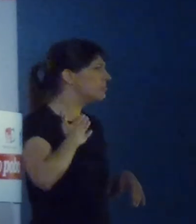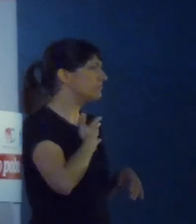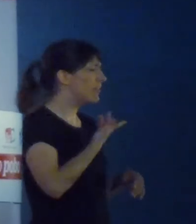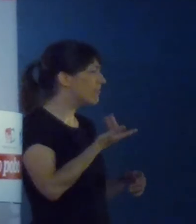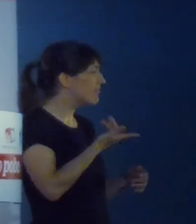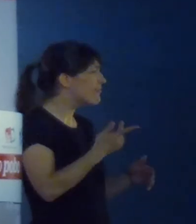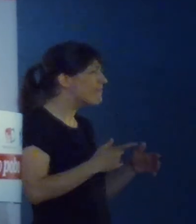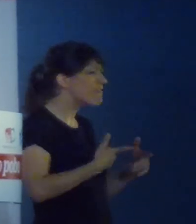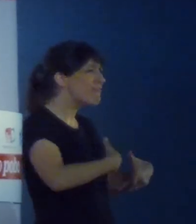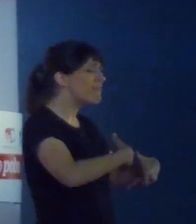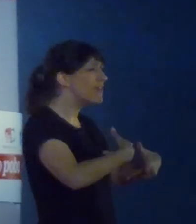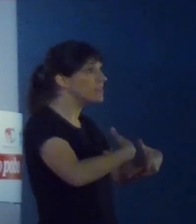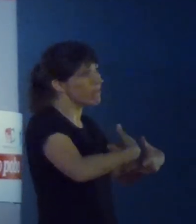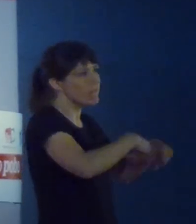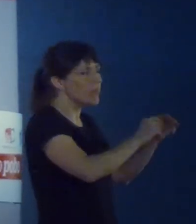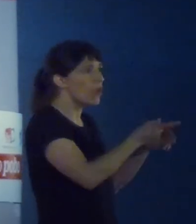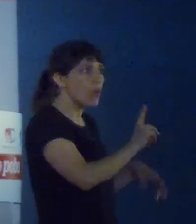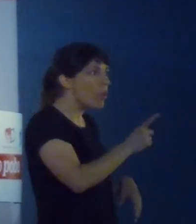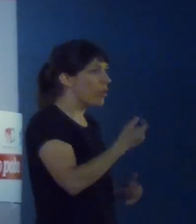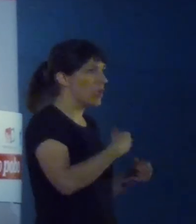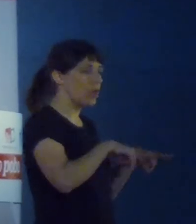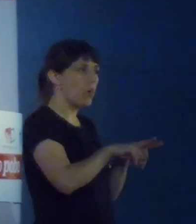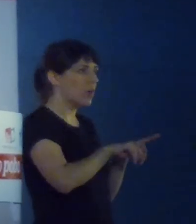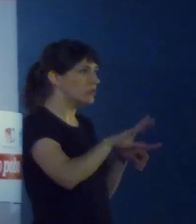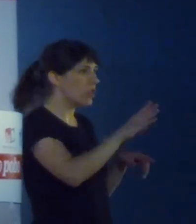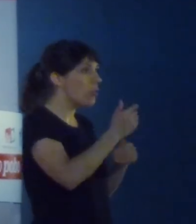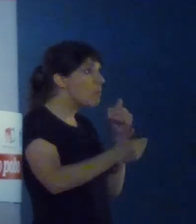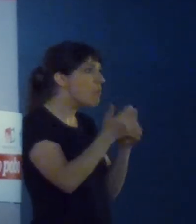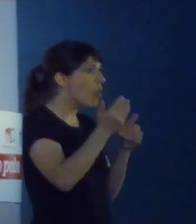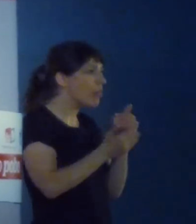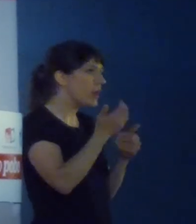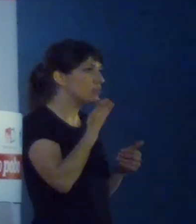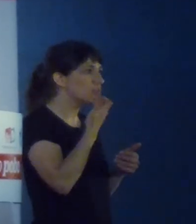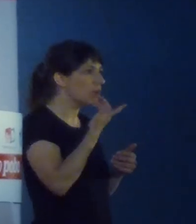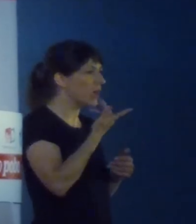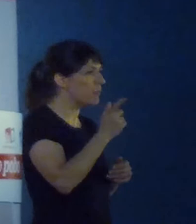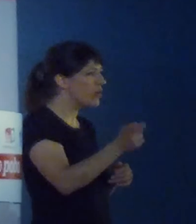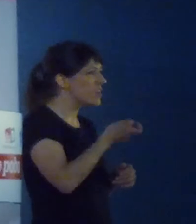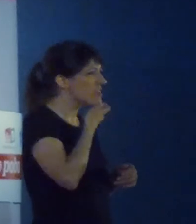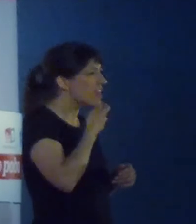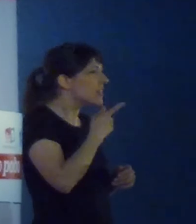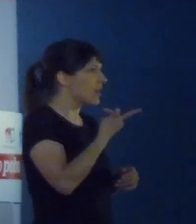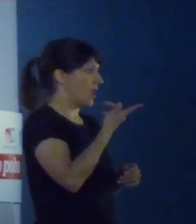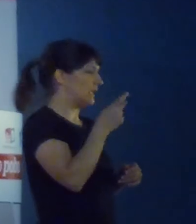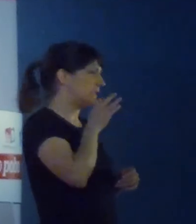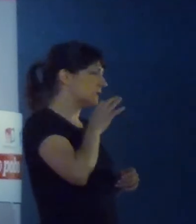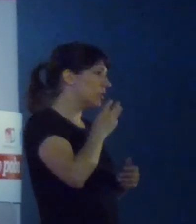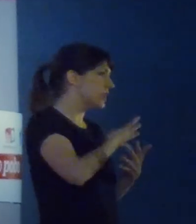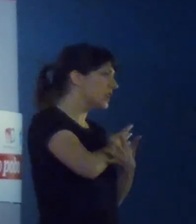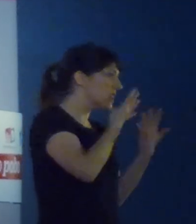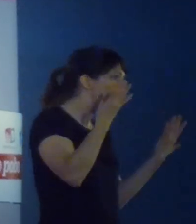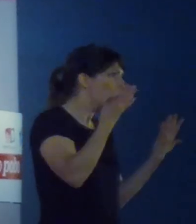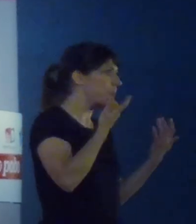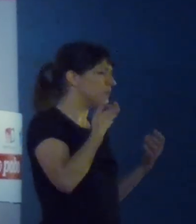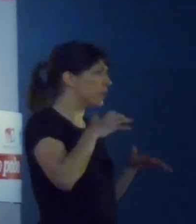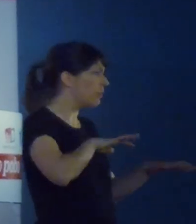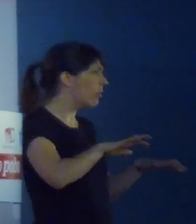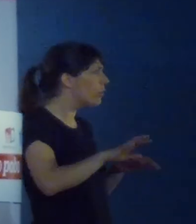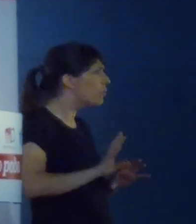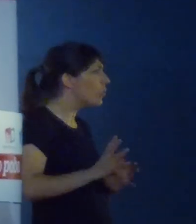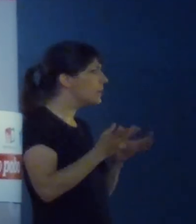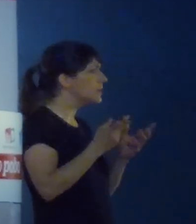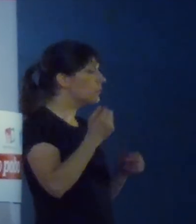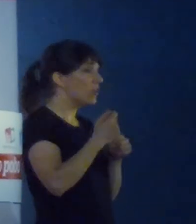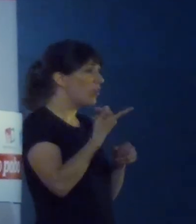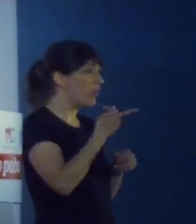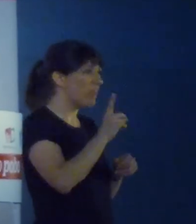nos lleven no a Inglaterra del século XIX, descrita por Dickens, la condición obreira y la condición ciudadana, sino antes de la